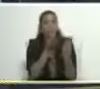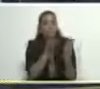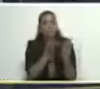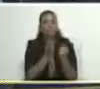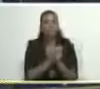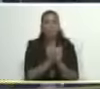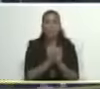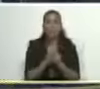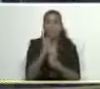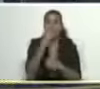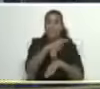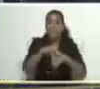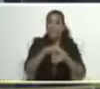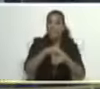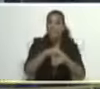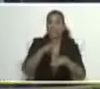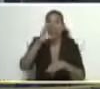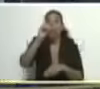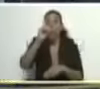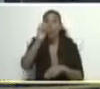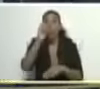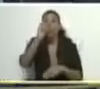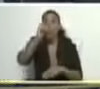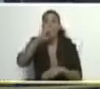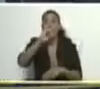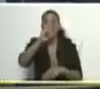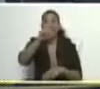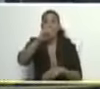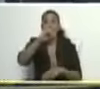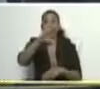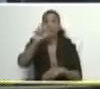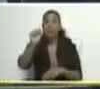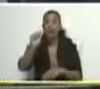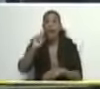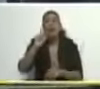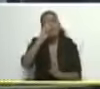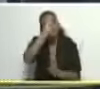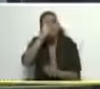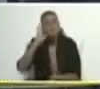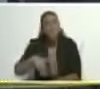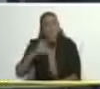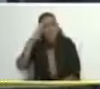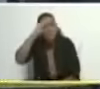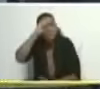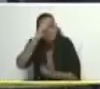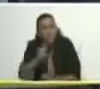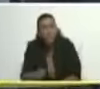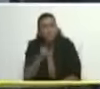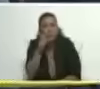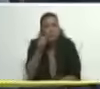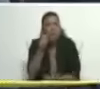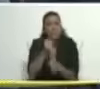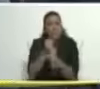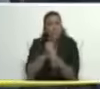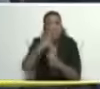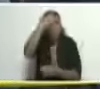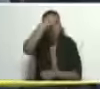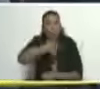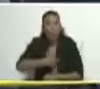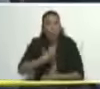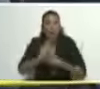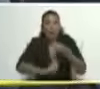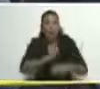lo que el primer ministro de Dominica ya ha señalado, quisiera reconocer el papel